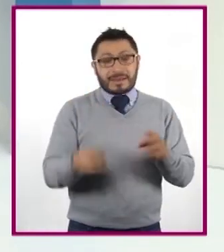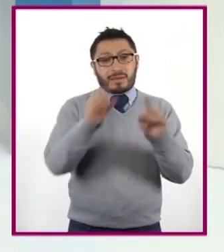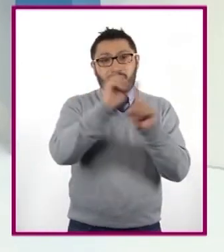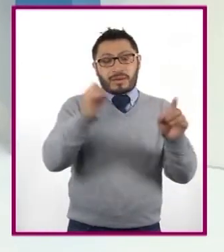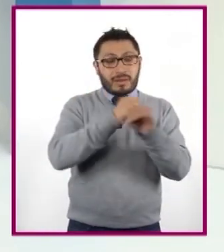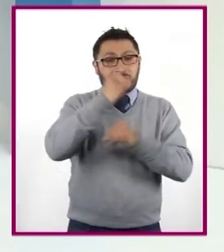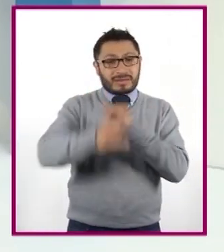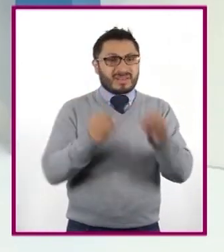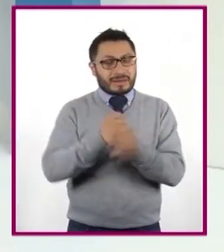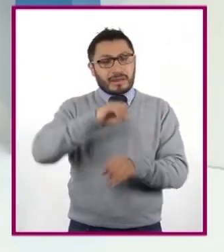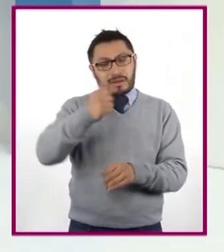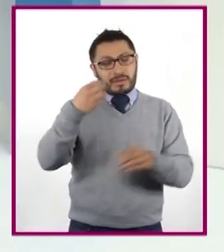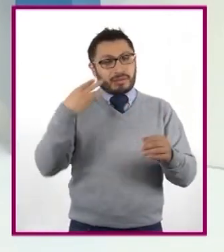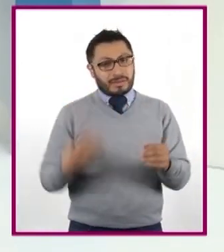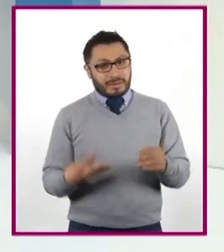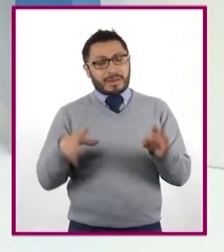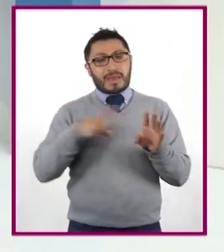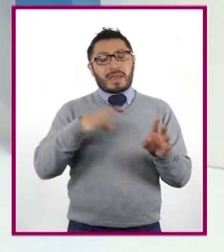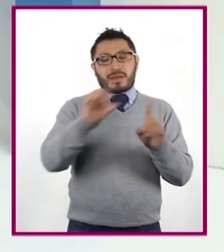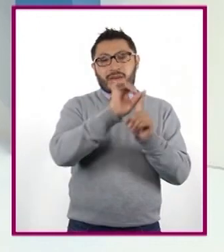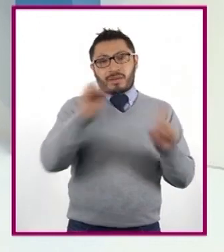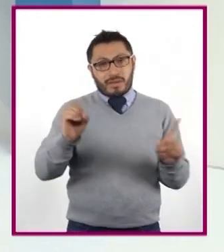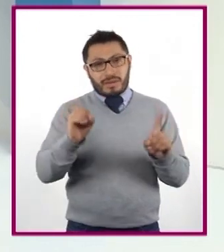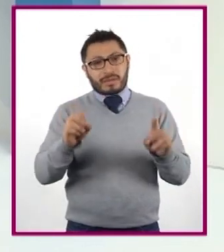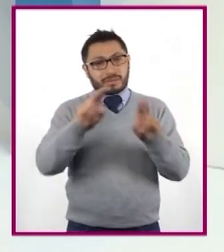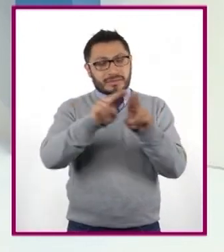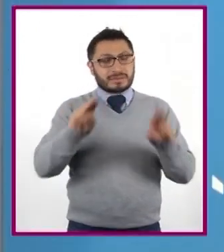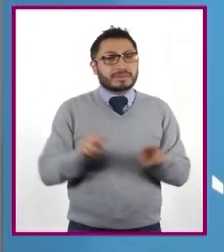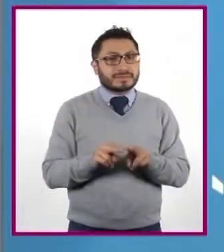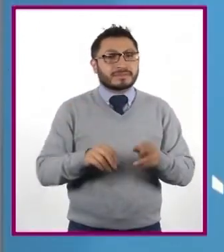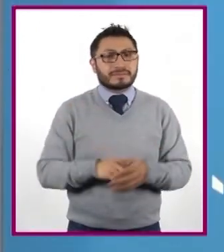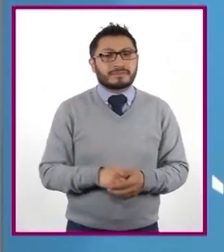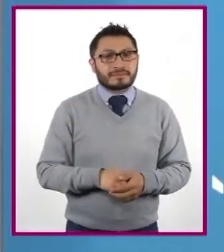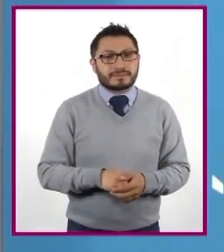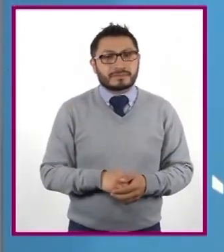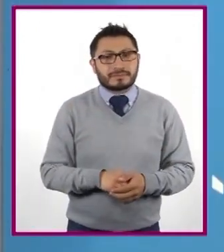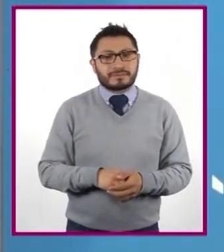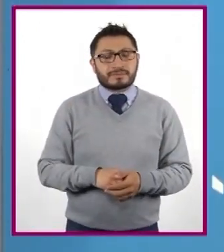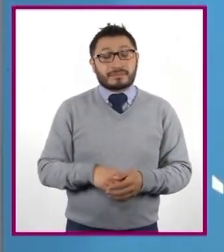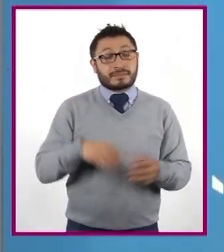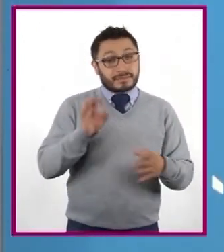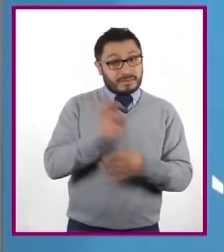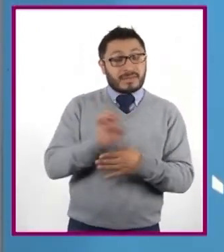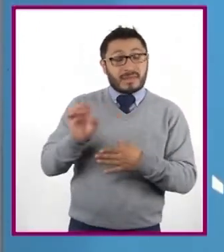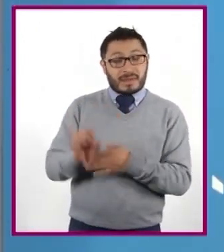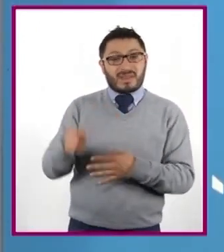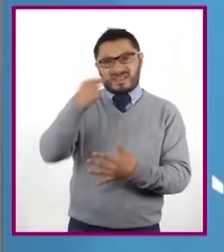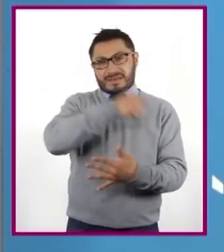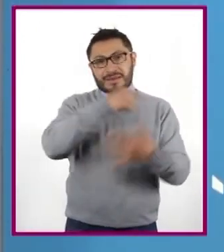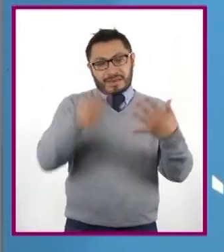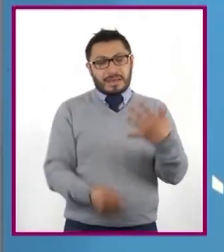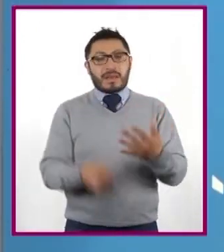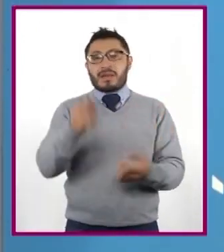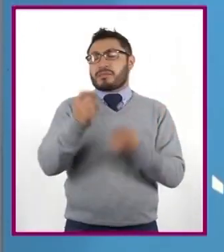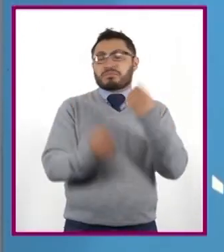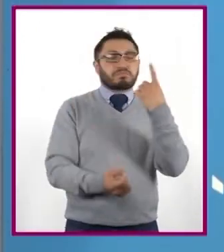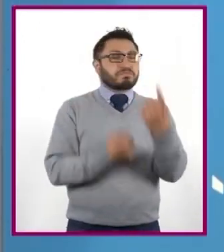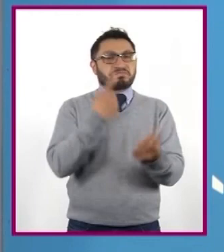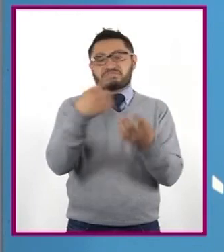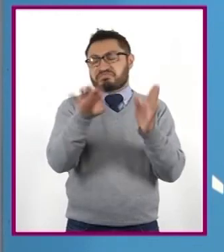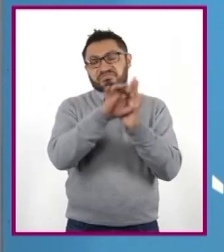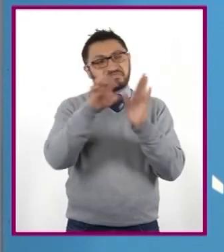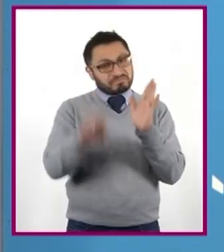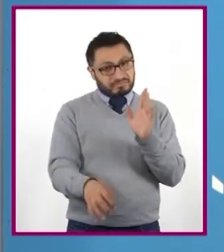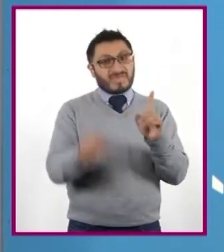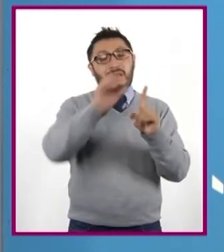Las otras tres son organizaciones nacionales. Entonces, estos son solo algunos